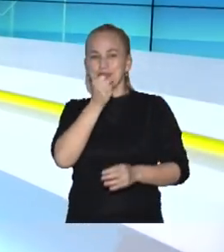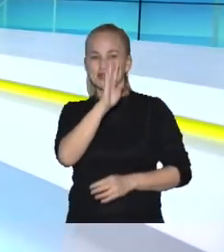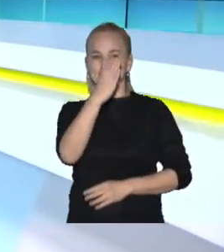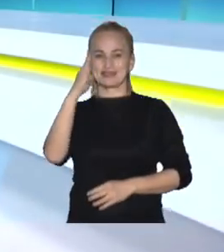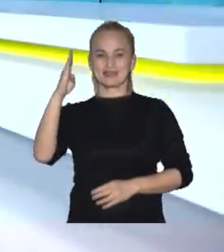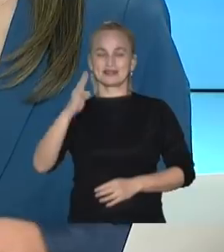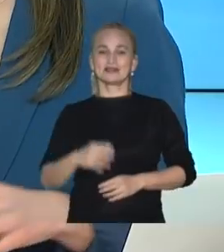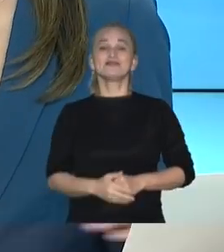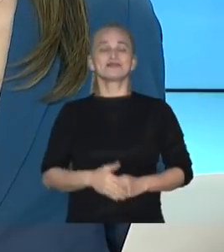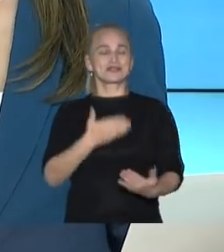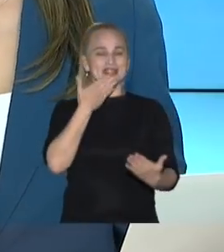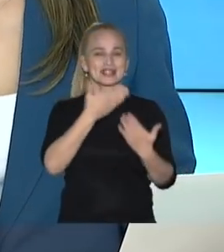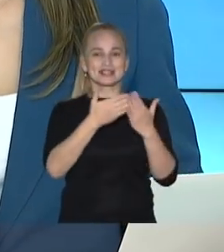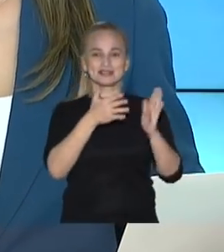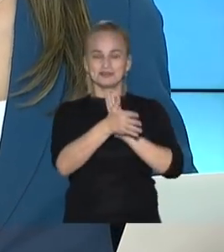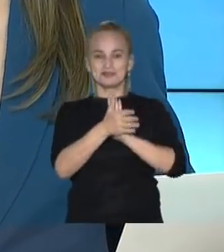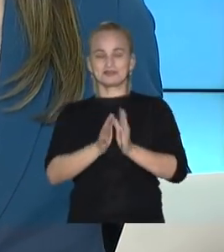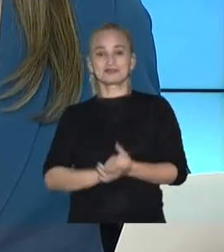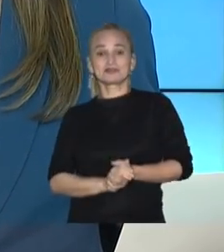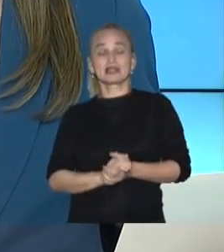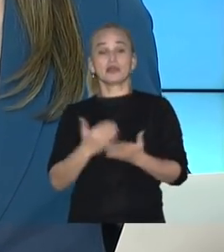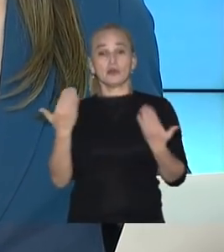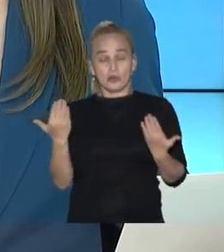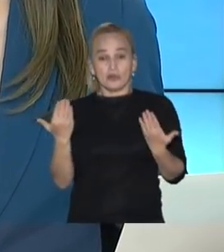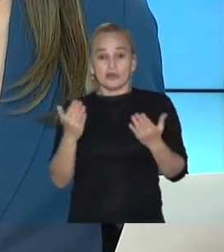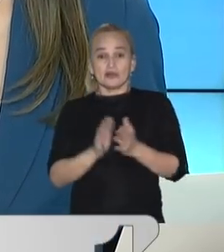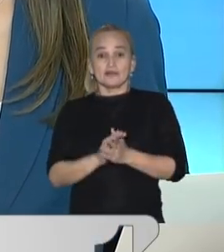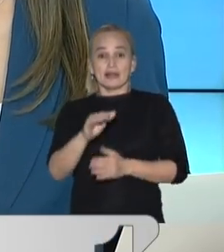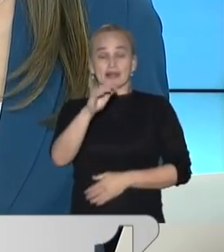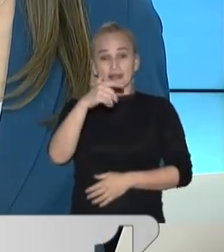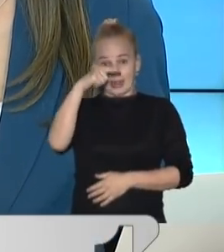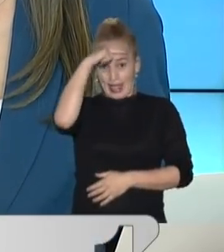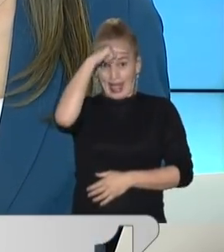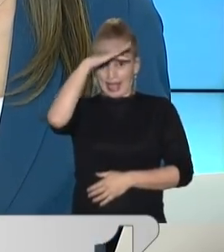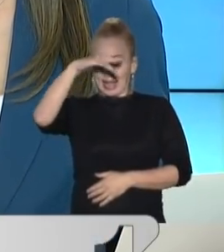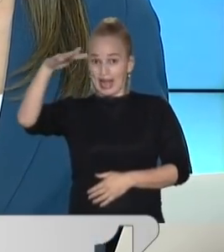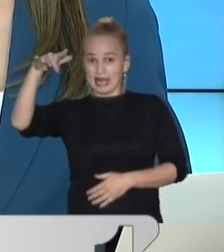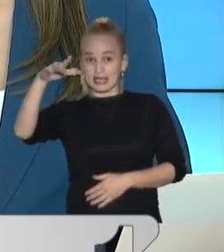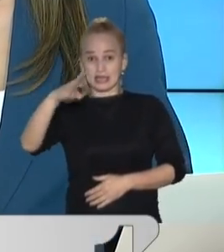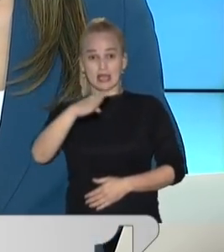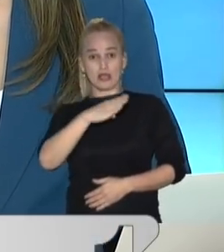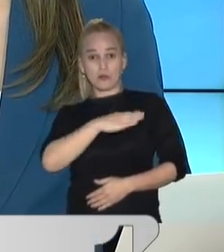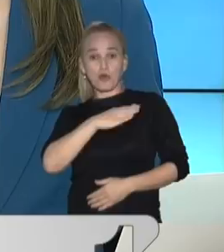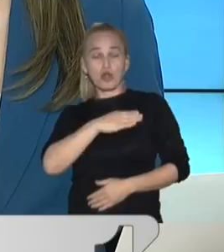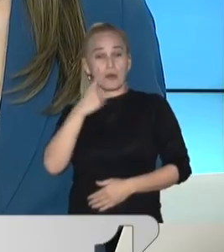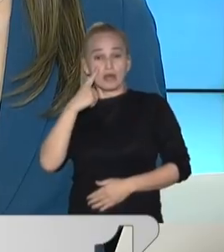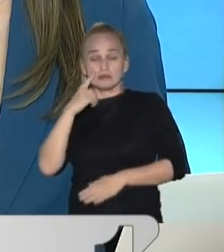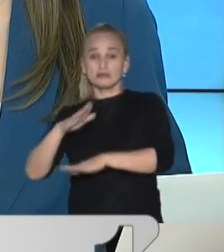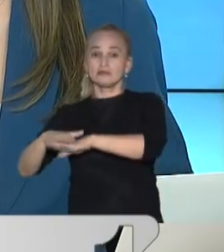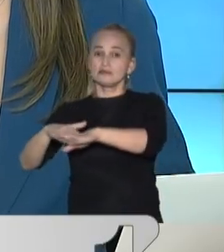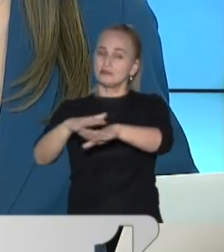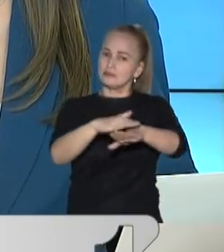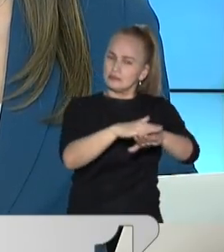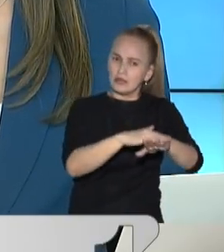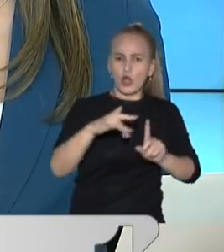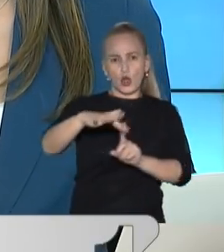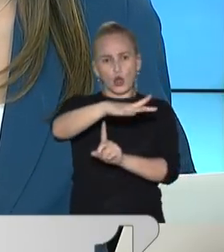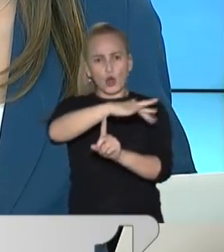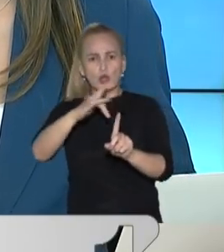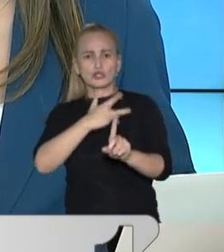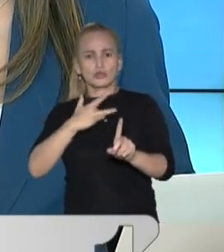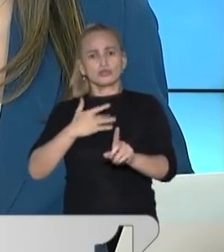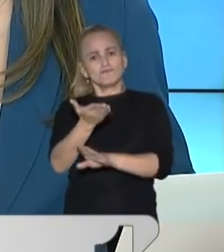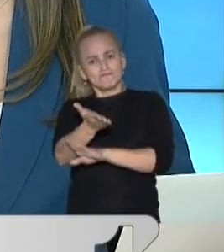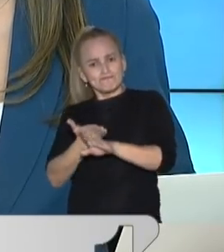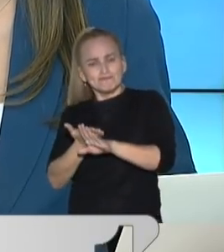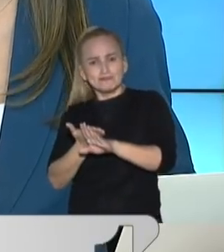Barranquilla. Así es, Jorge, muchas gracias. Mesa por la Salud en Cartagena y Bolívar pide reforzar medidas en Cartagena frente al aumento de